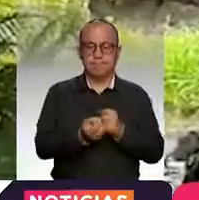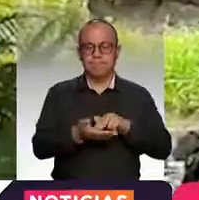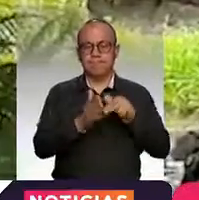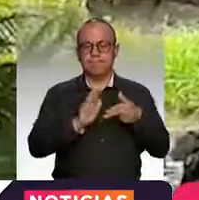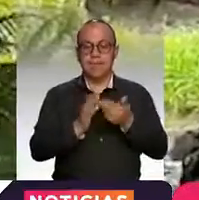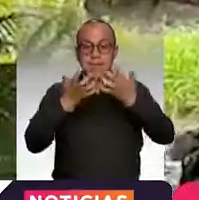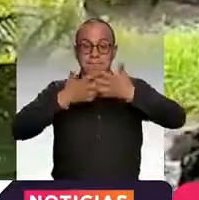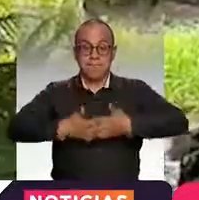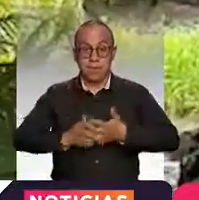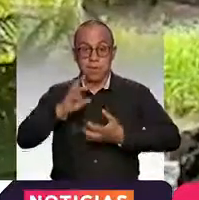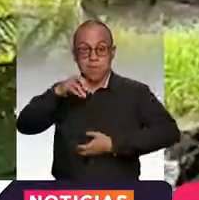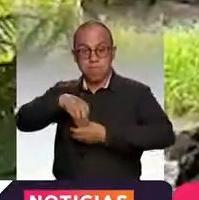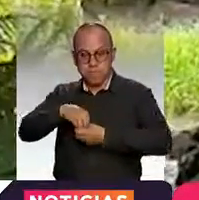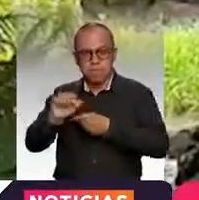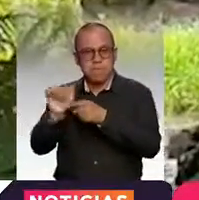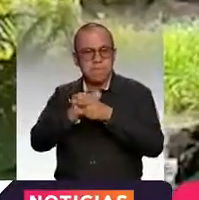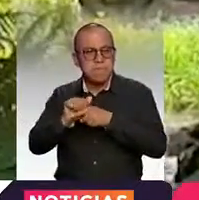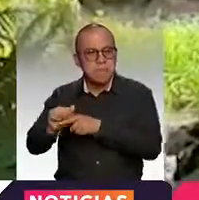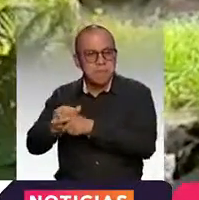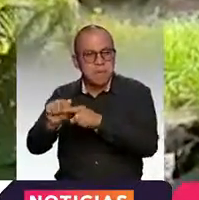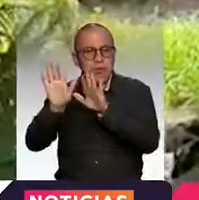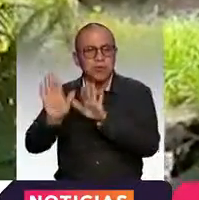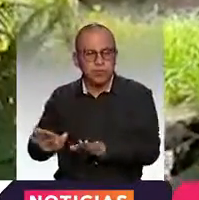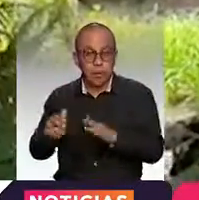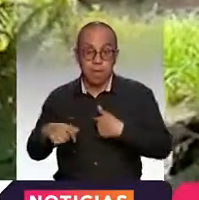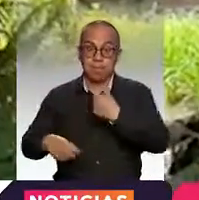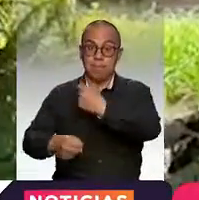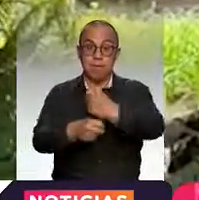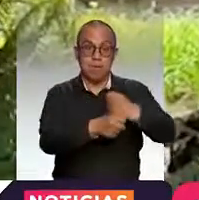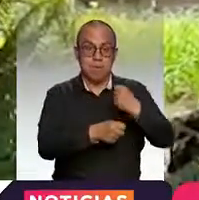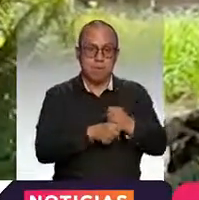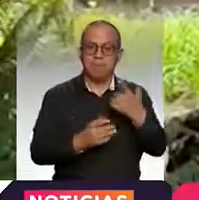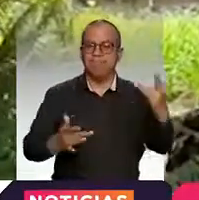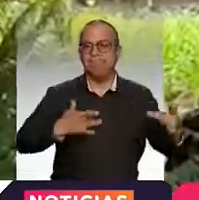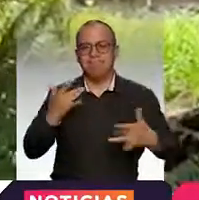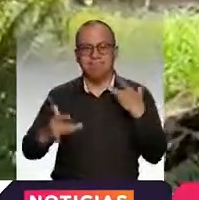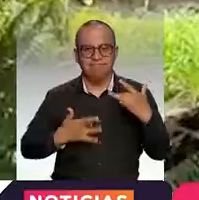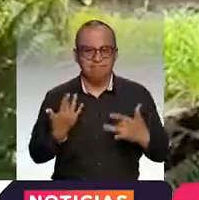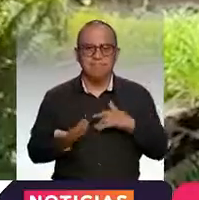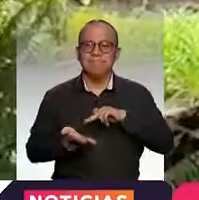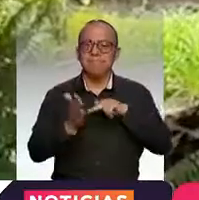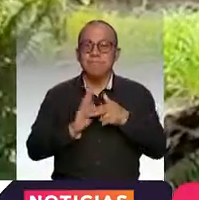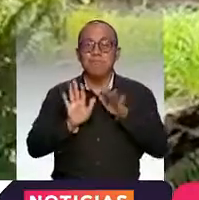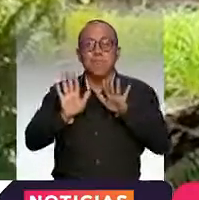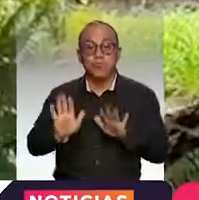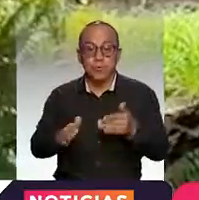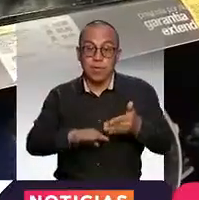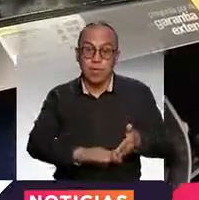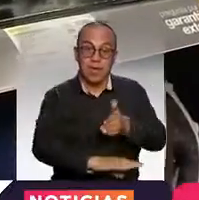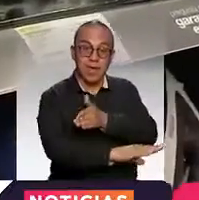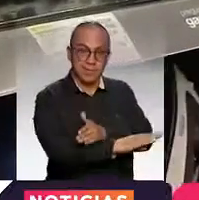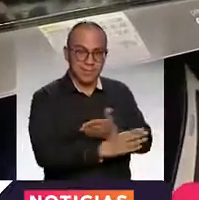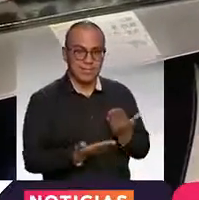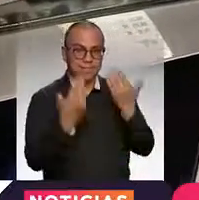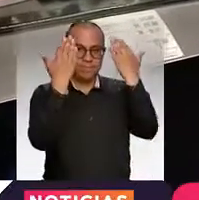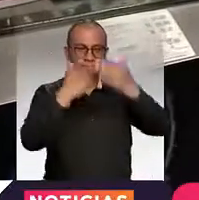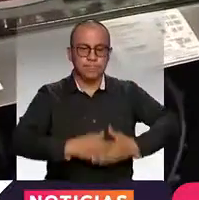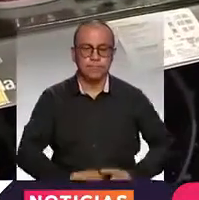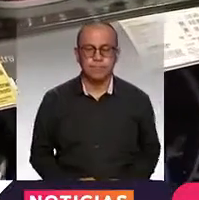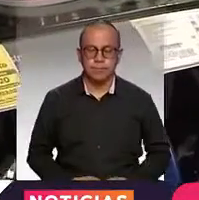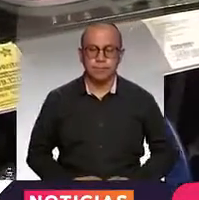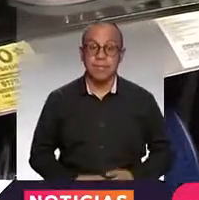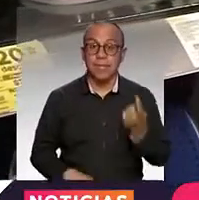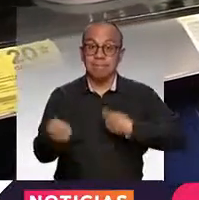de empresarios del Atlántico para que de esa manera puedan los trabajadores gozar de ese anticipo. El gremio de